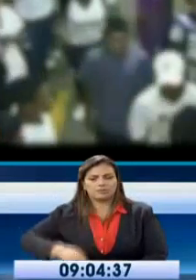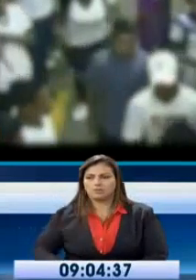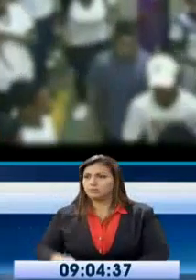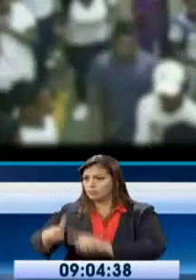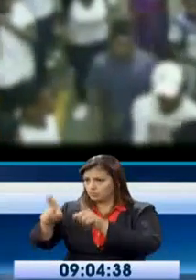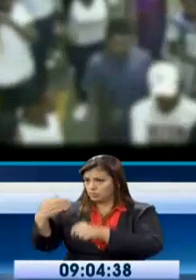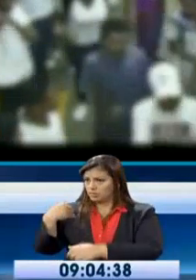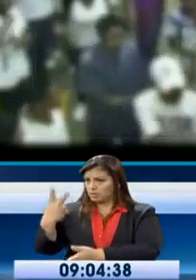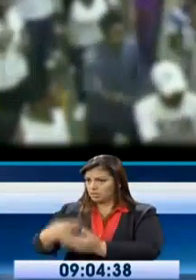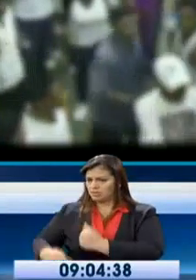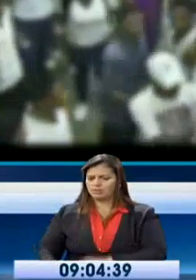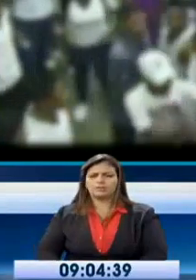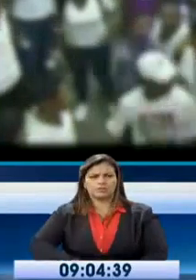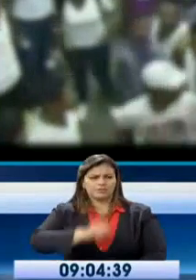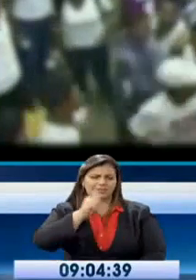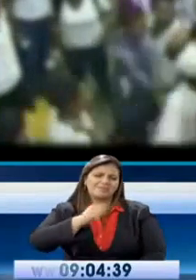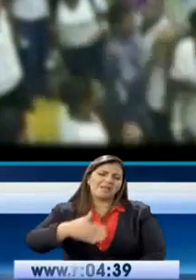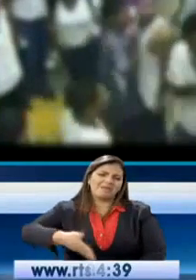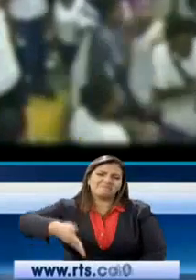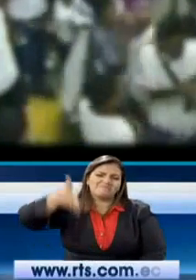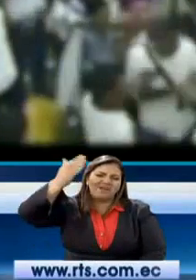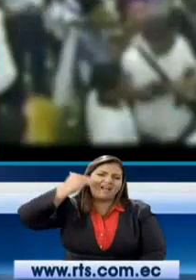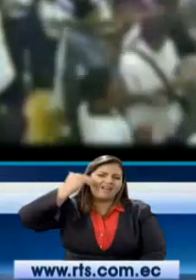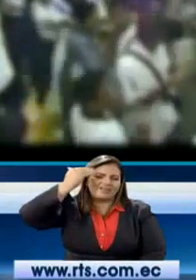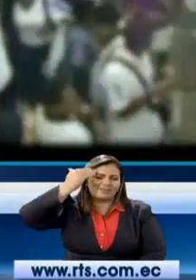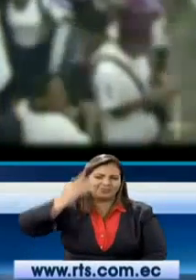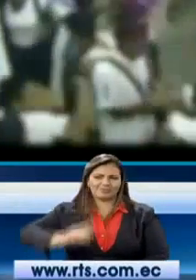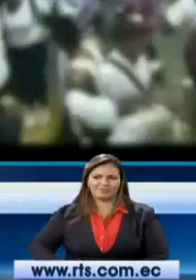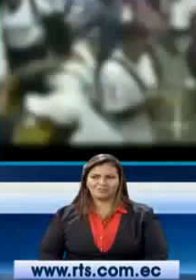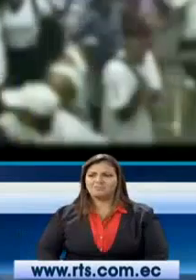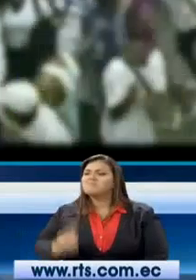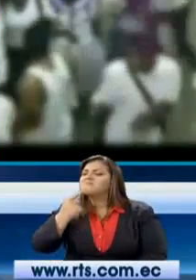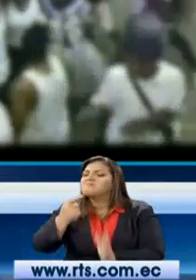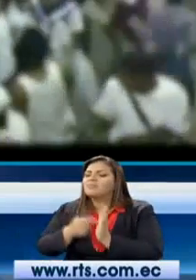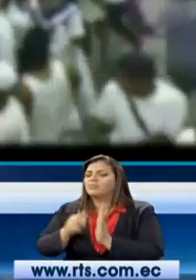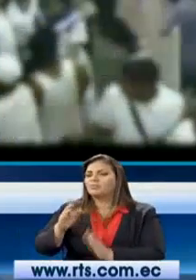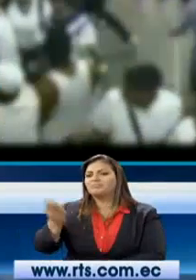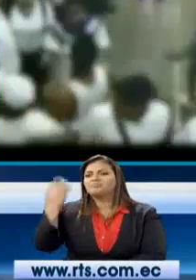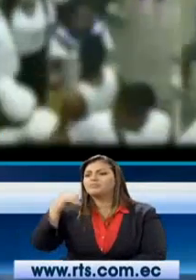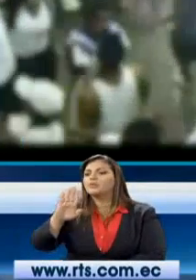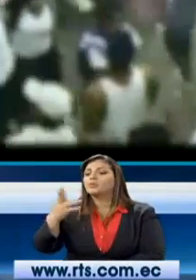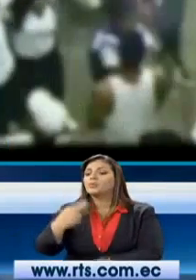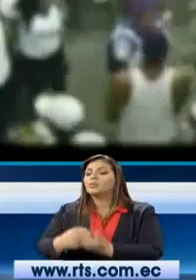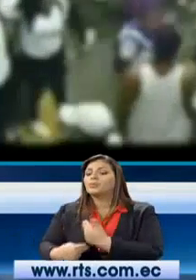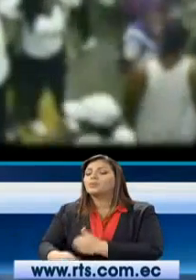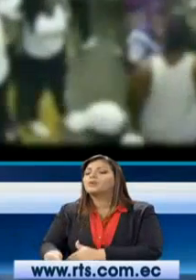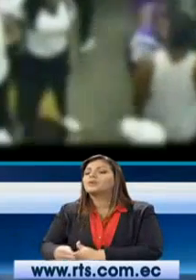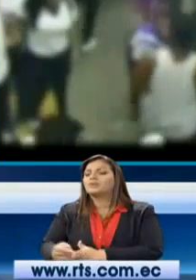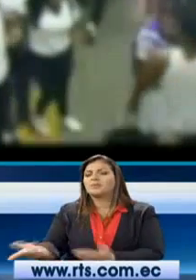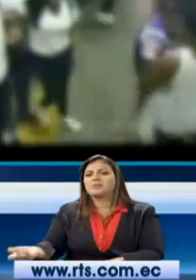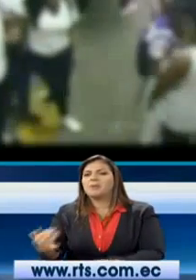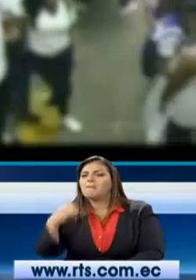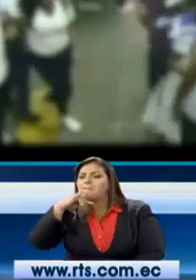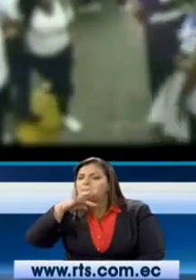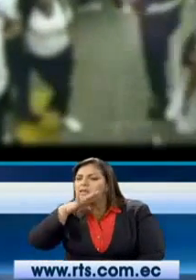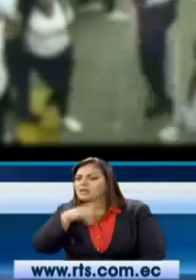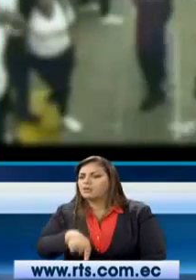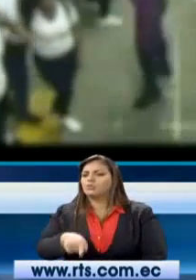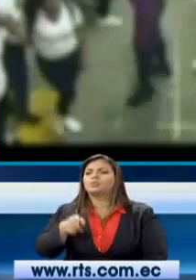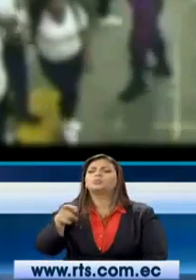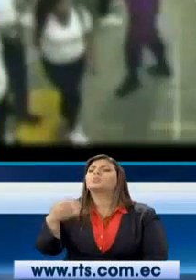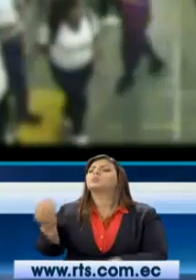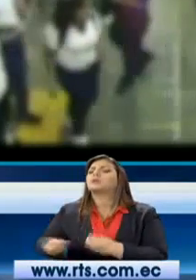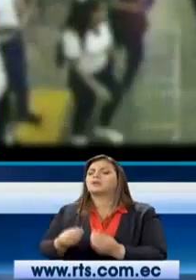hijos. Claro, ya, pero ya son mayores. ¿Y usted se enteraba que sus hijos protagonizaban este tipo? Porque yo soy de las ideas que tiene que